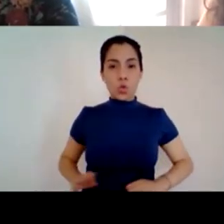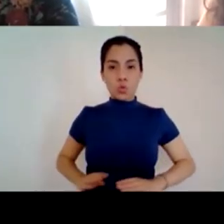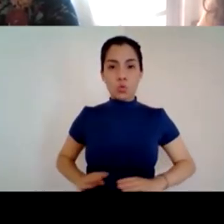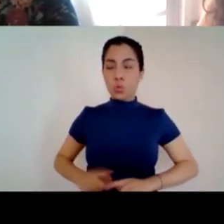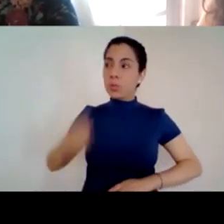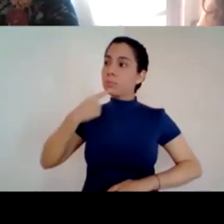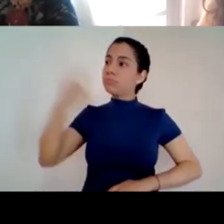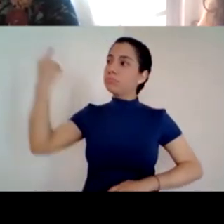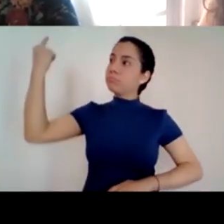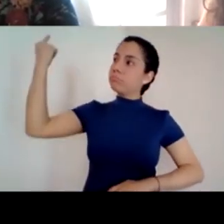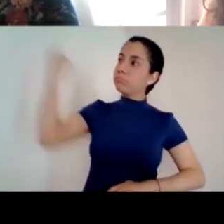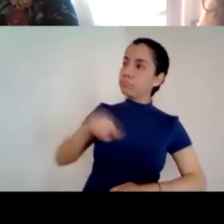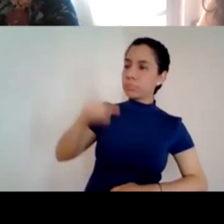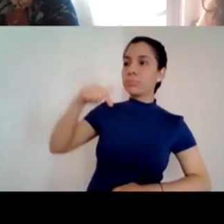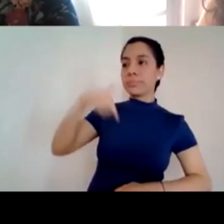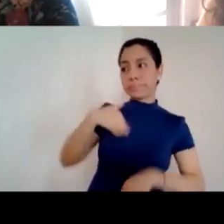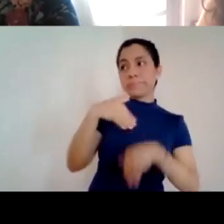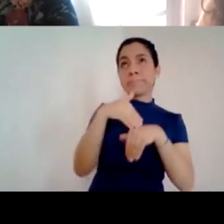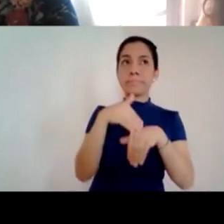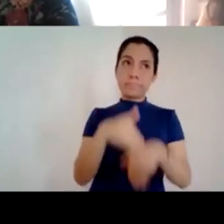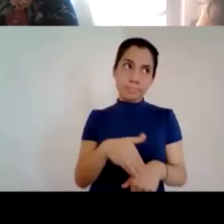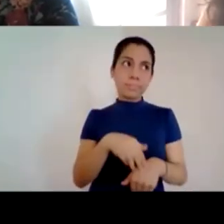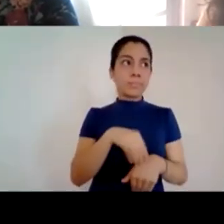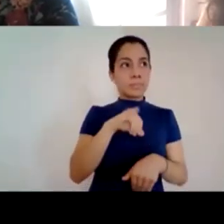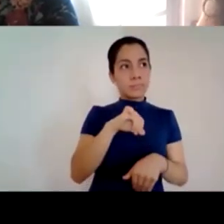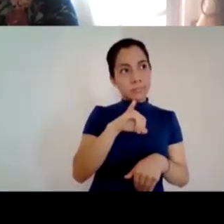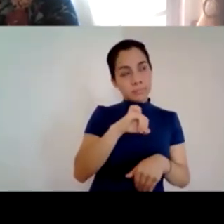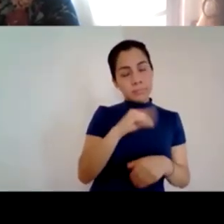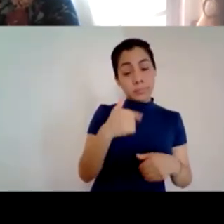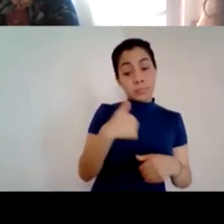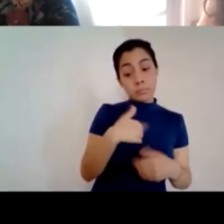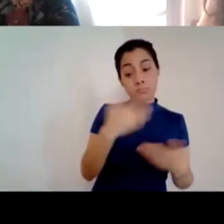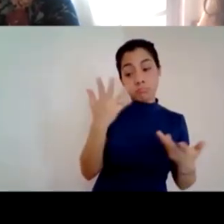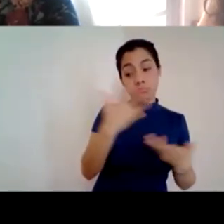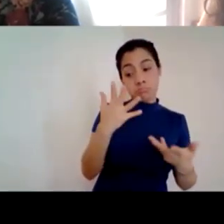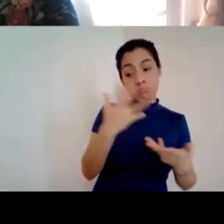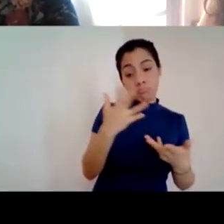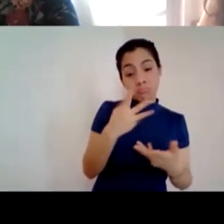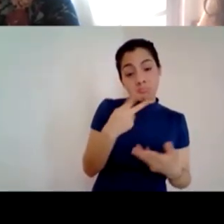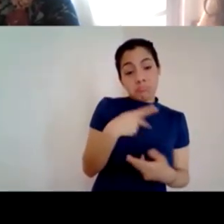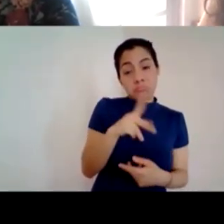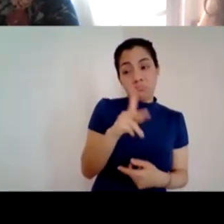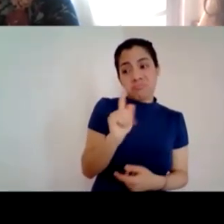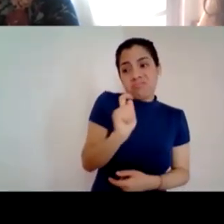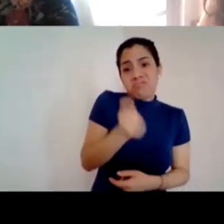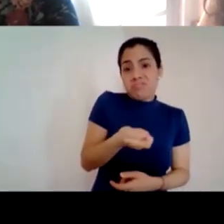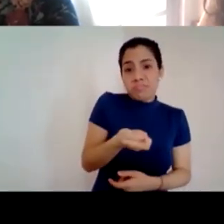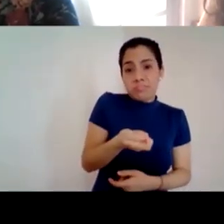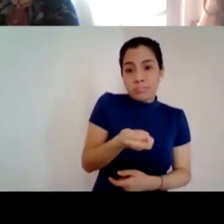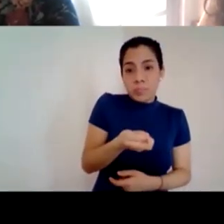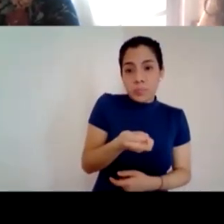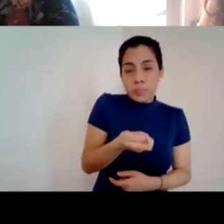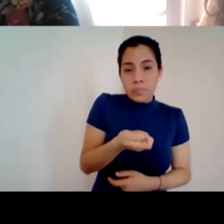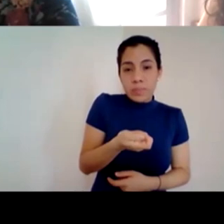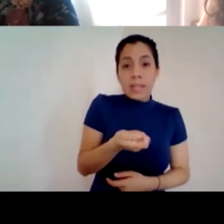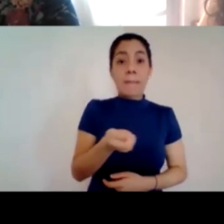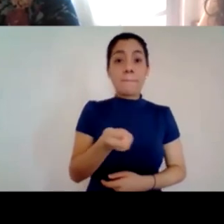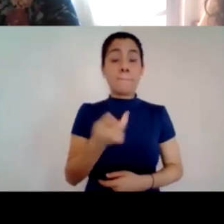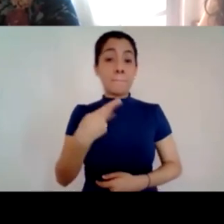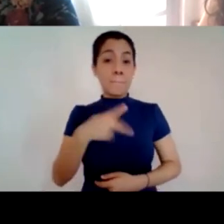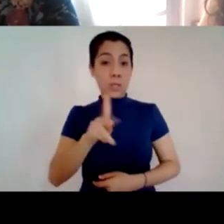o sea no soy yo que autodetermino una manera de comportarme